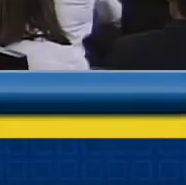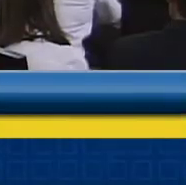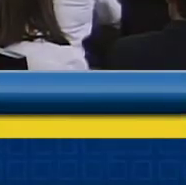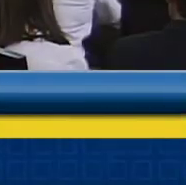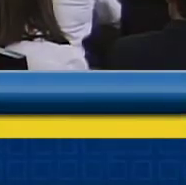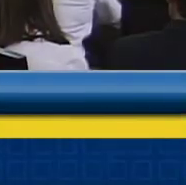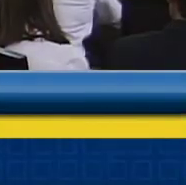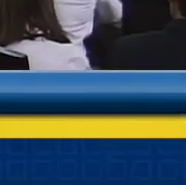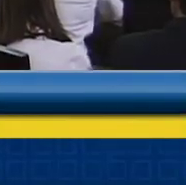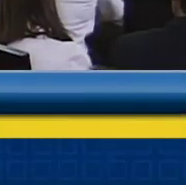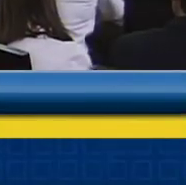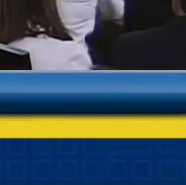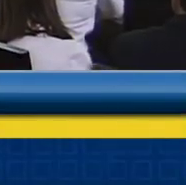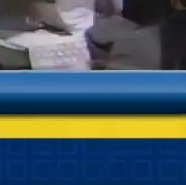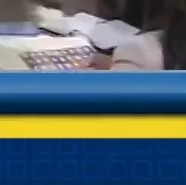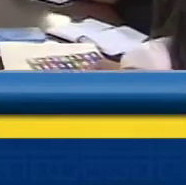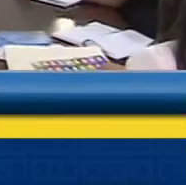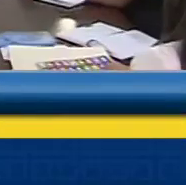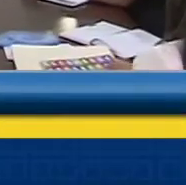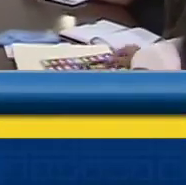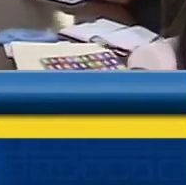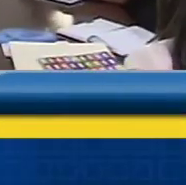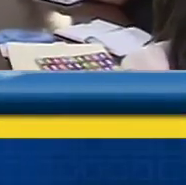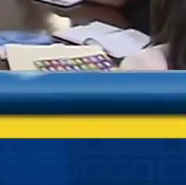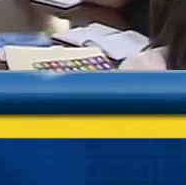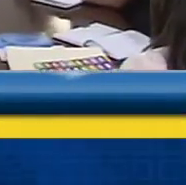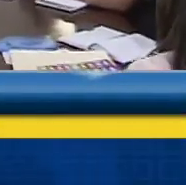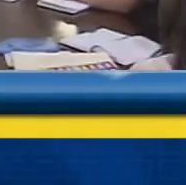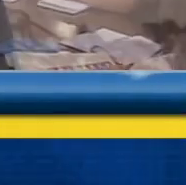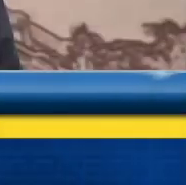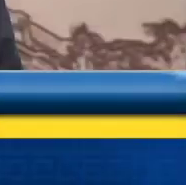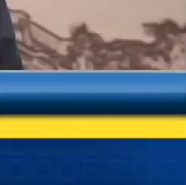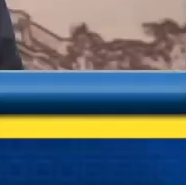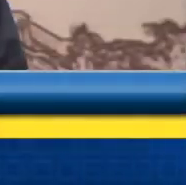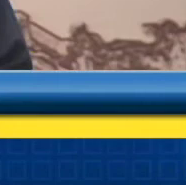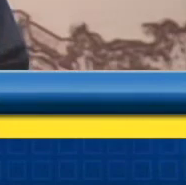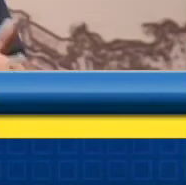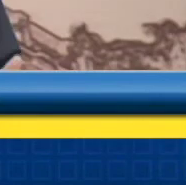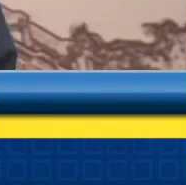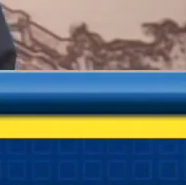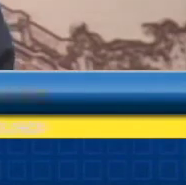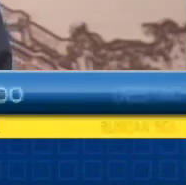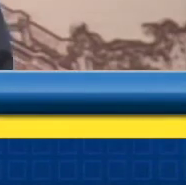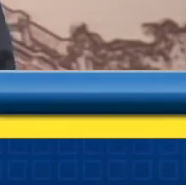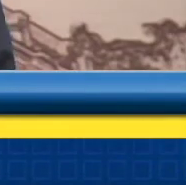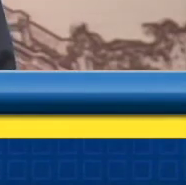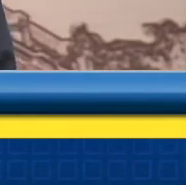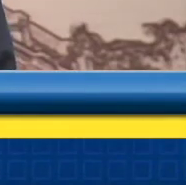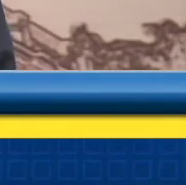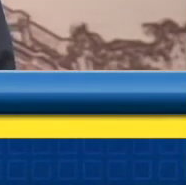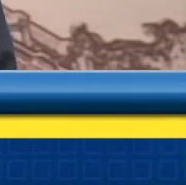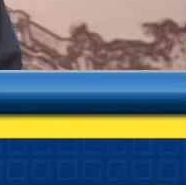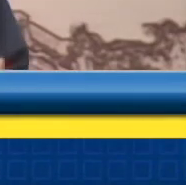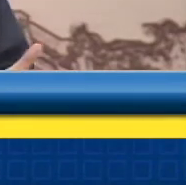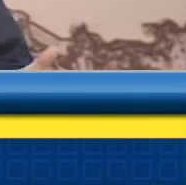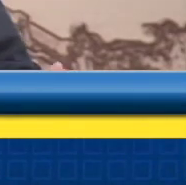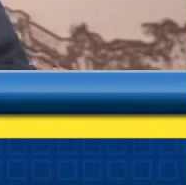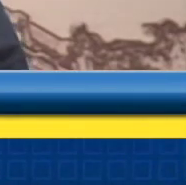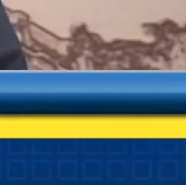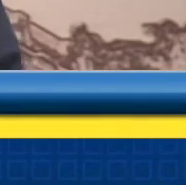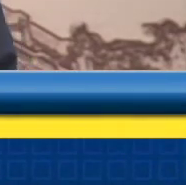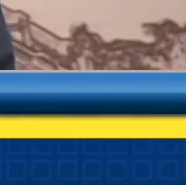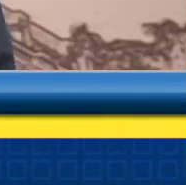de televisión para solucionar el problema de la violencia en el país. En este sentido, en el marco de esta reunión que se celebró el día de hoy,